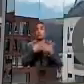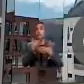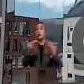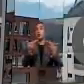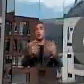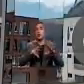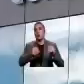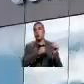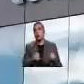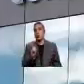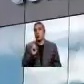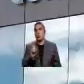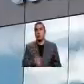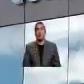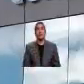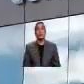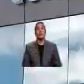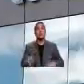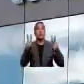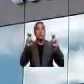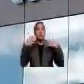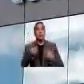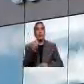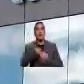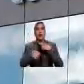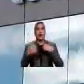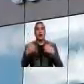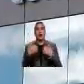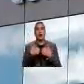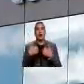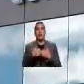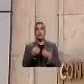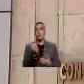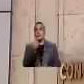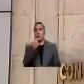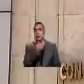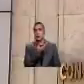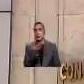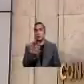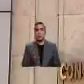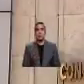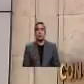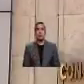presunta delincuencia organizada relacionada a la venta irregular de insumos médicos.